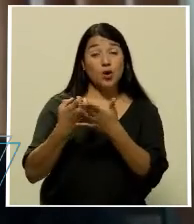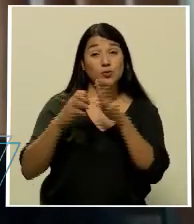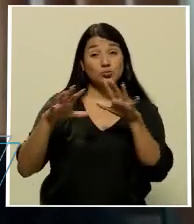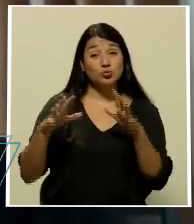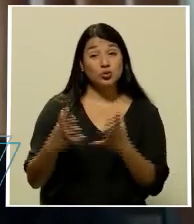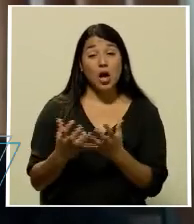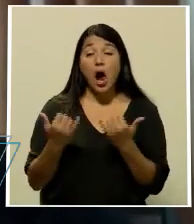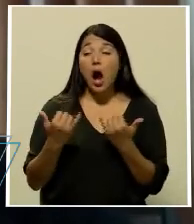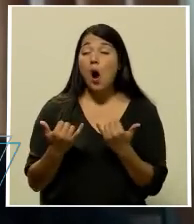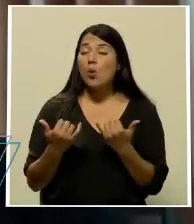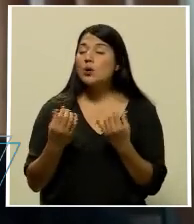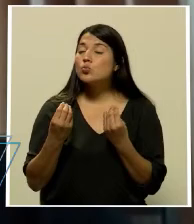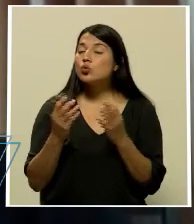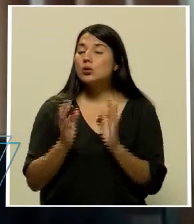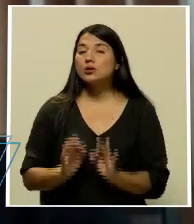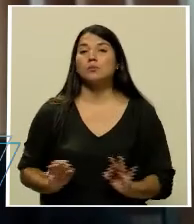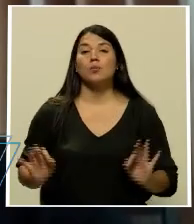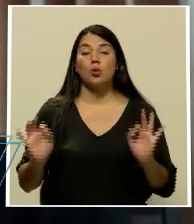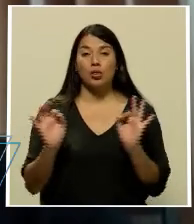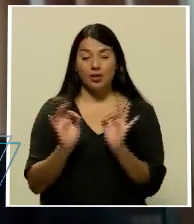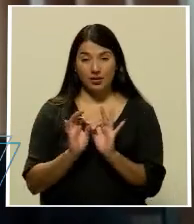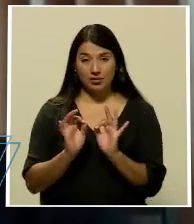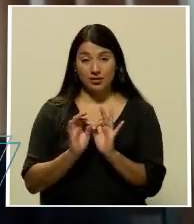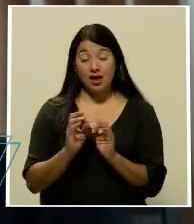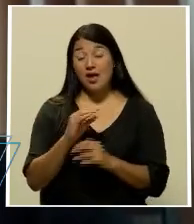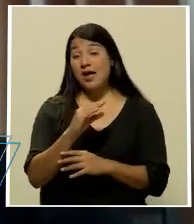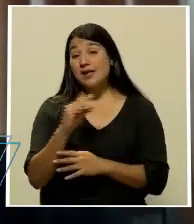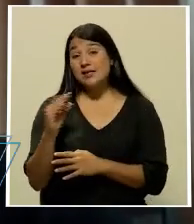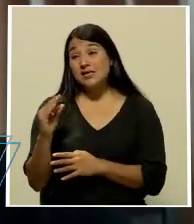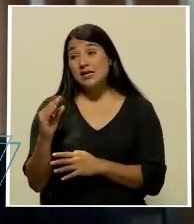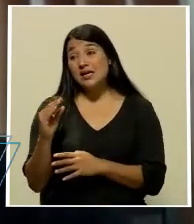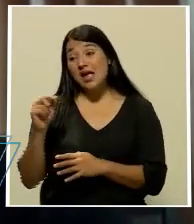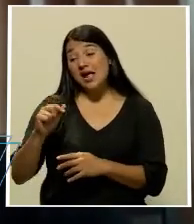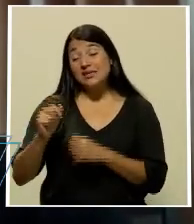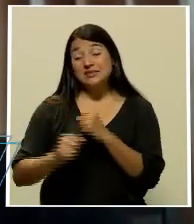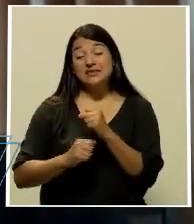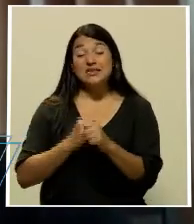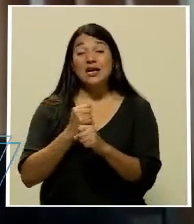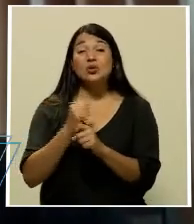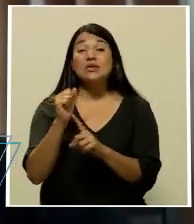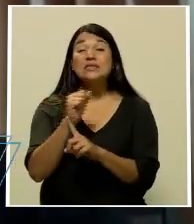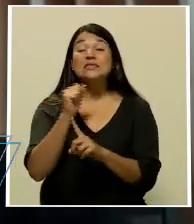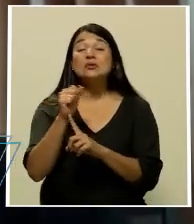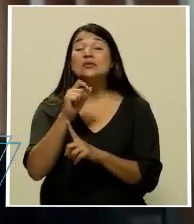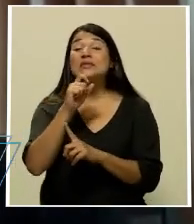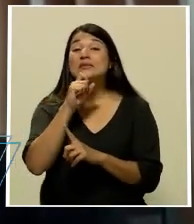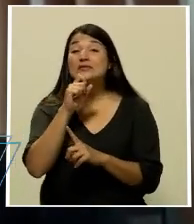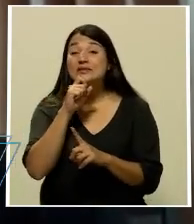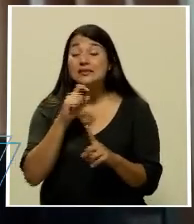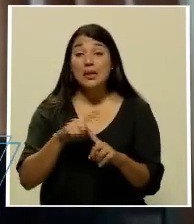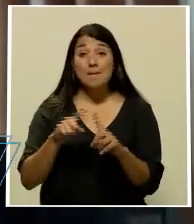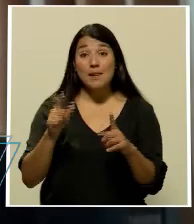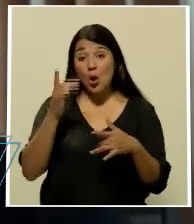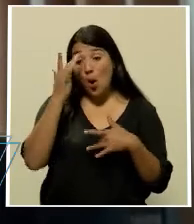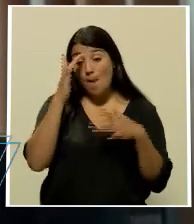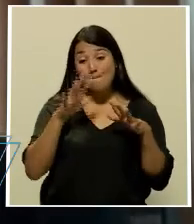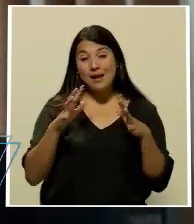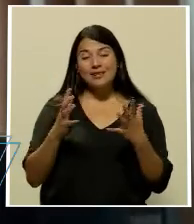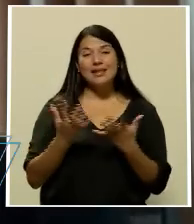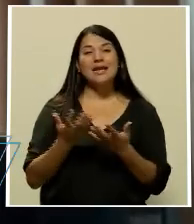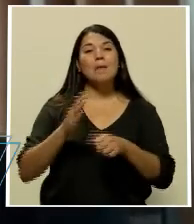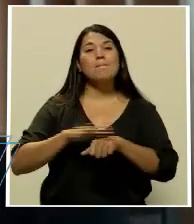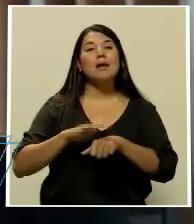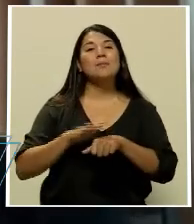papel preponderante y aunque las circunstancias han sido lamentables, la pandemia ha acelerado el proceso